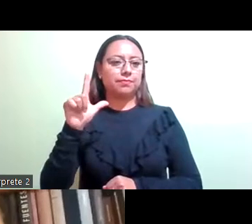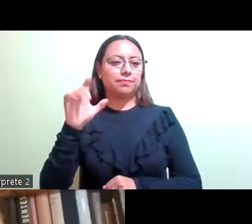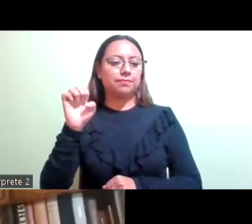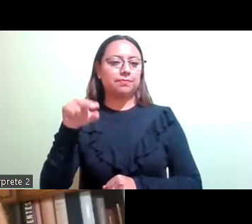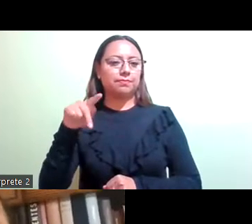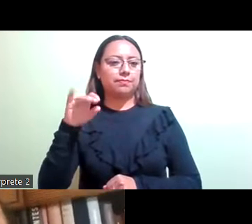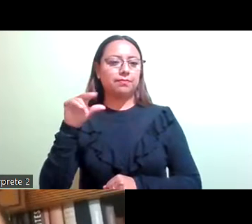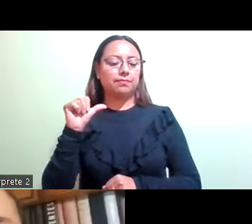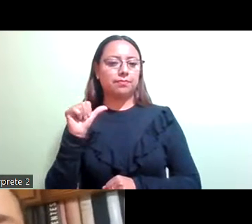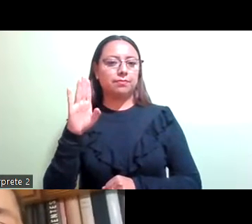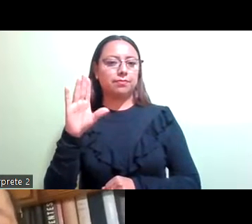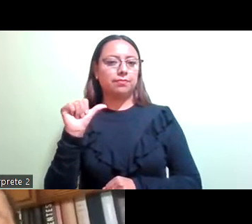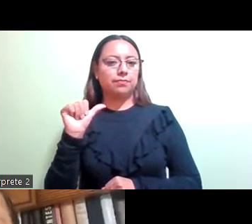Guadarrama.